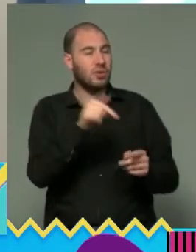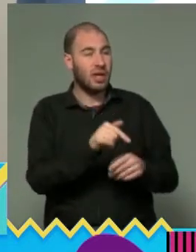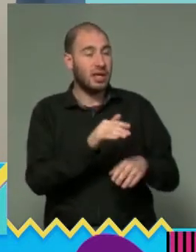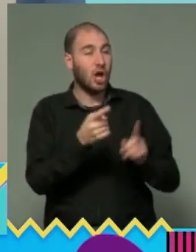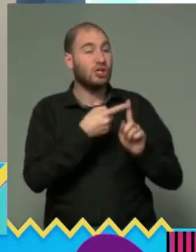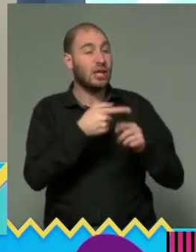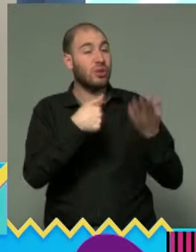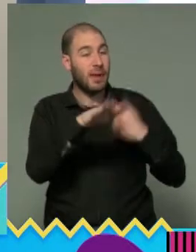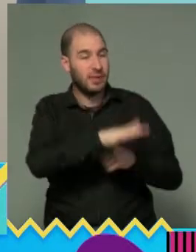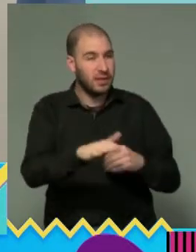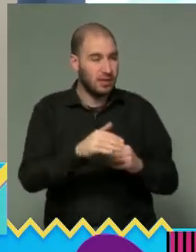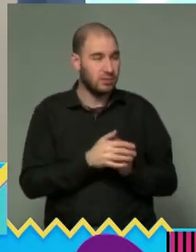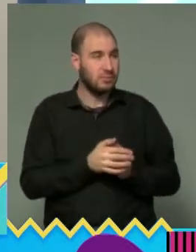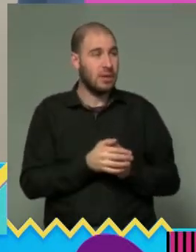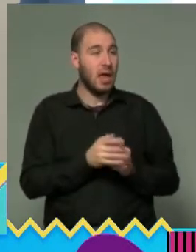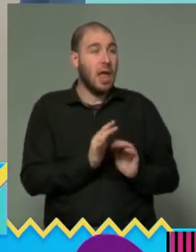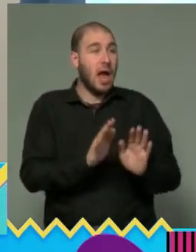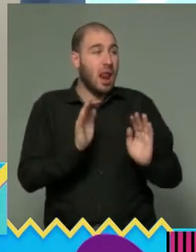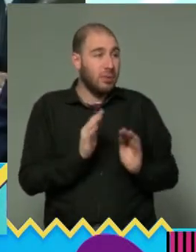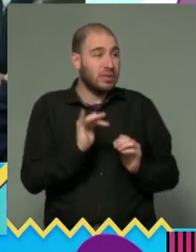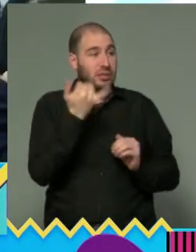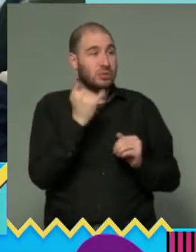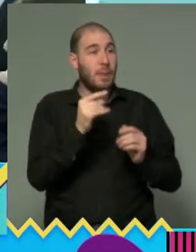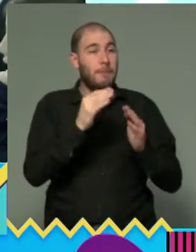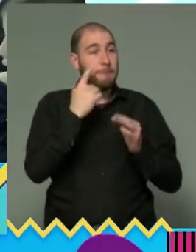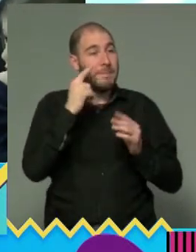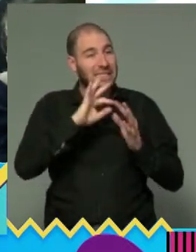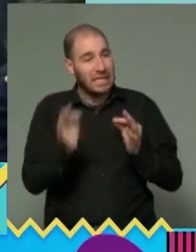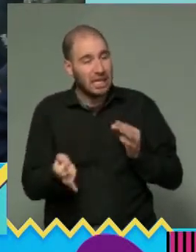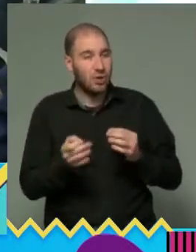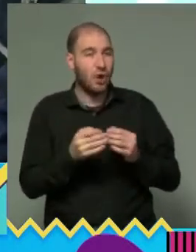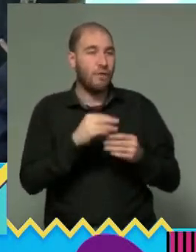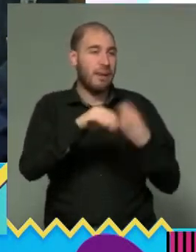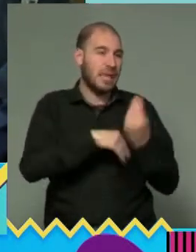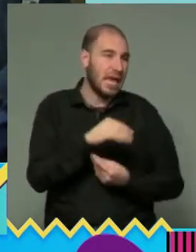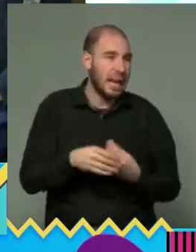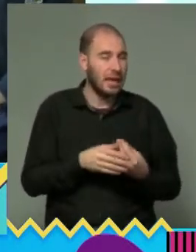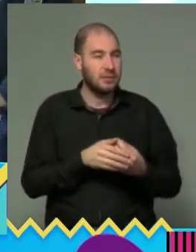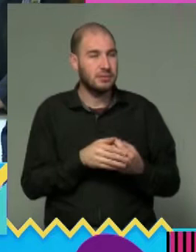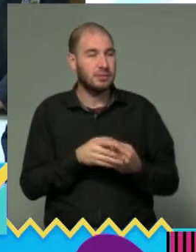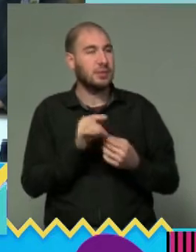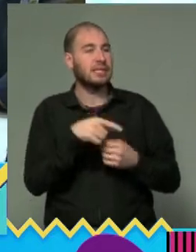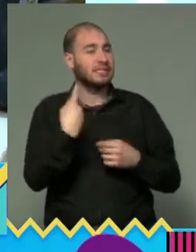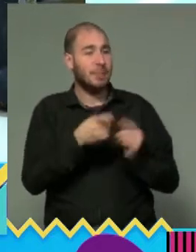más contacto con el chico. Obviamente que se podría enterar un vecino, un familiar, y de hecho no es